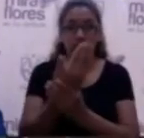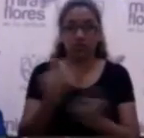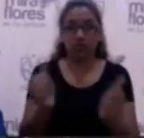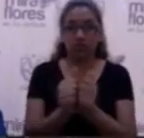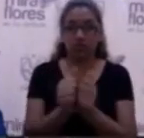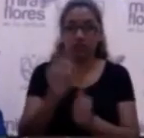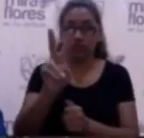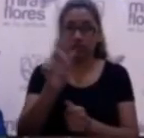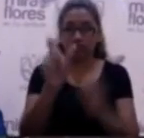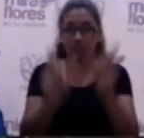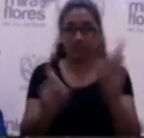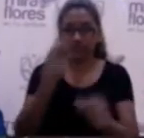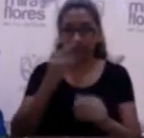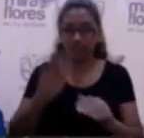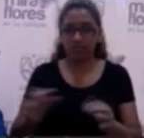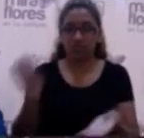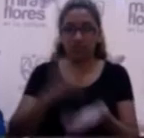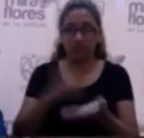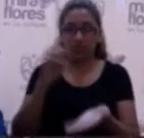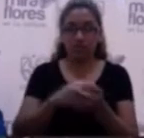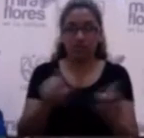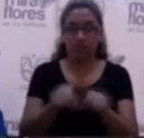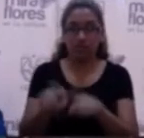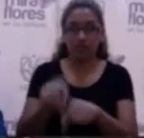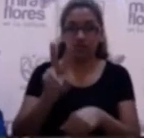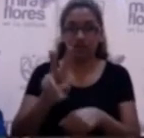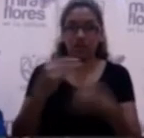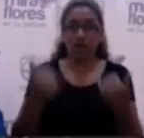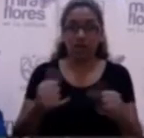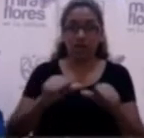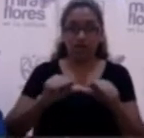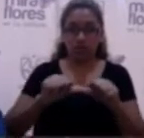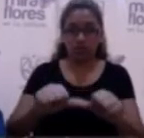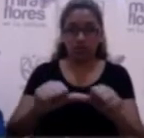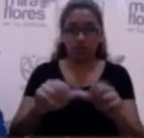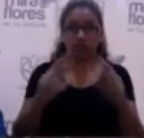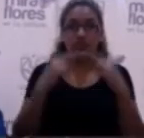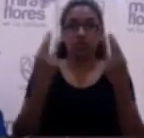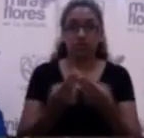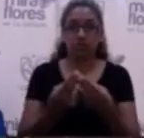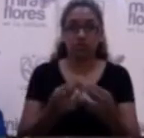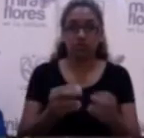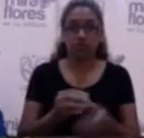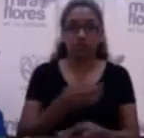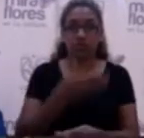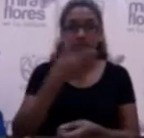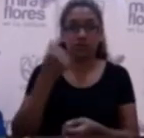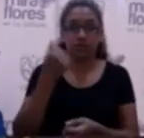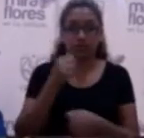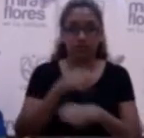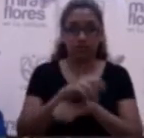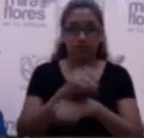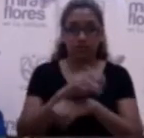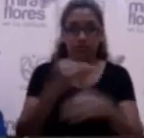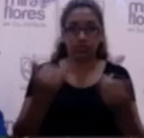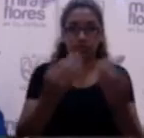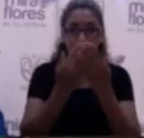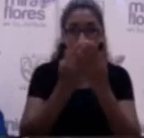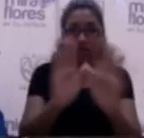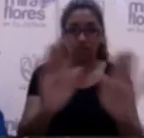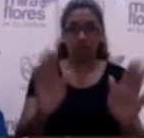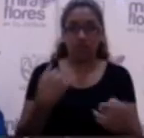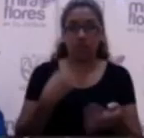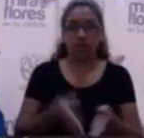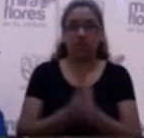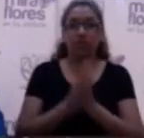ciclo de consejeros, la bienvenida a los nuevos consejeros, con dos de ellos que repiten, y